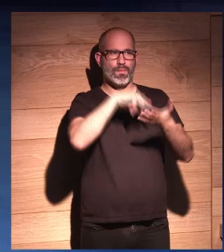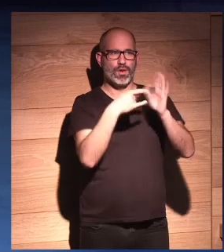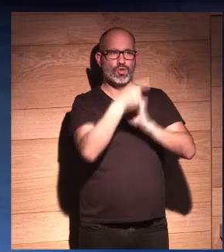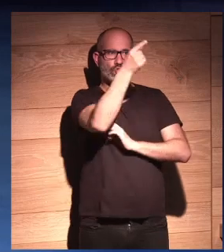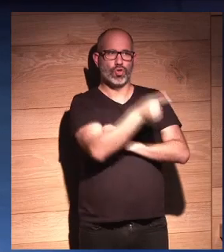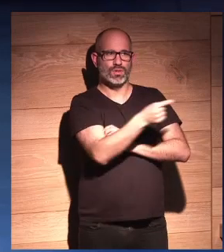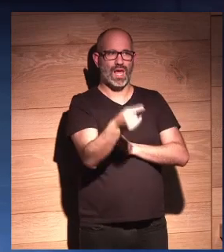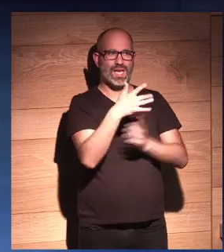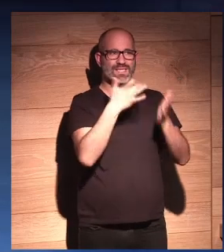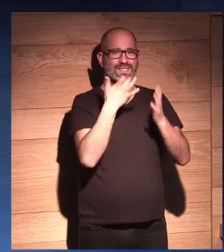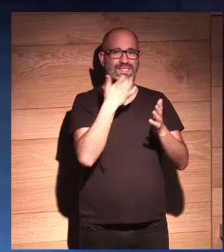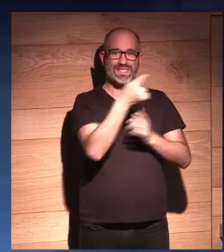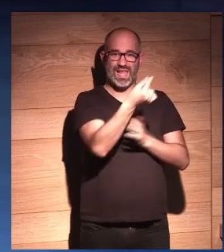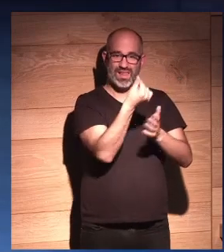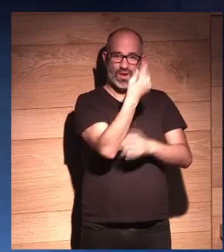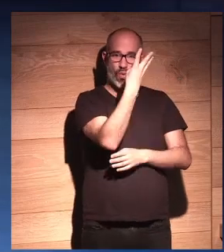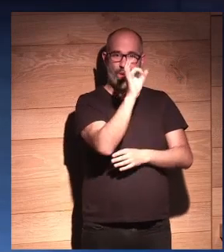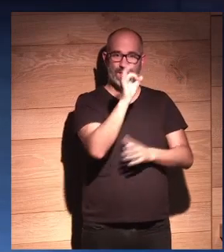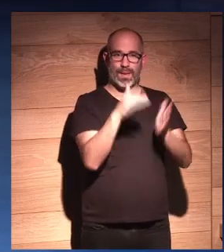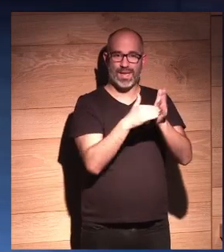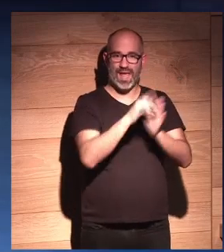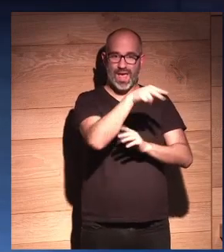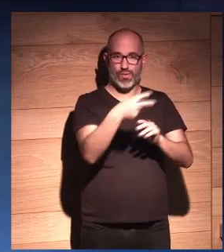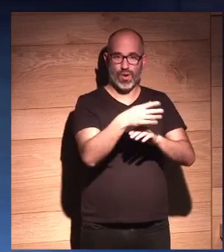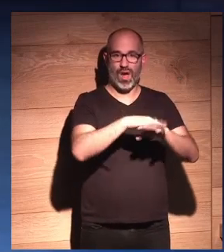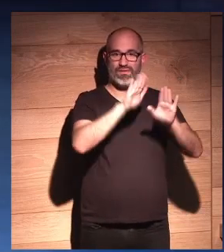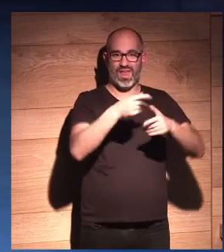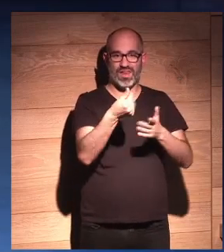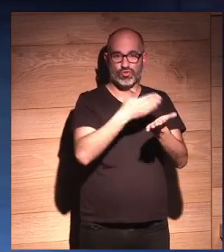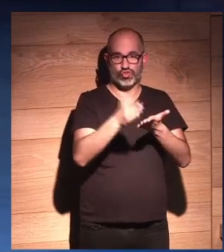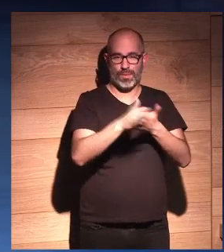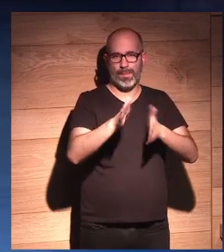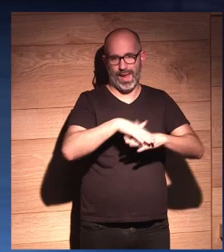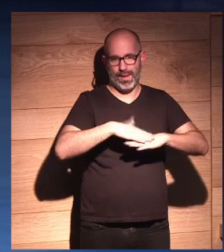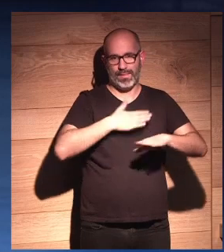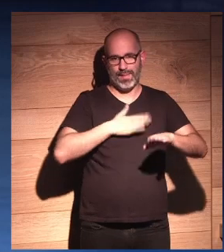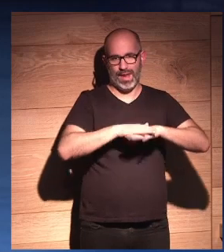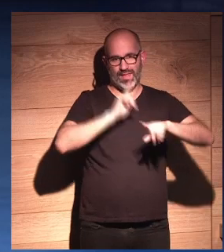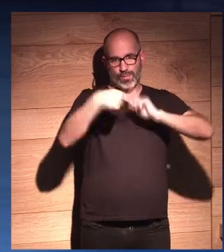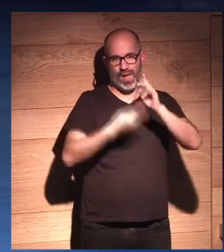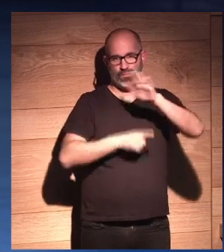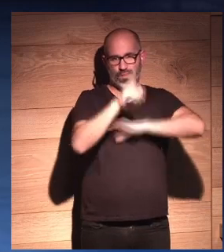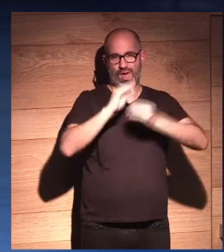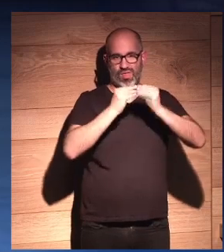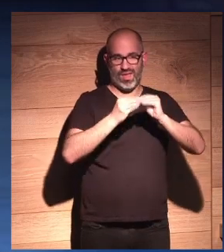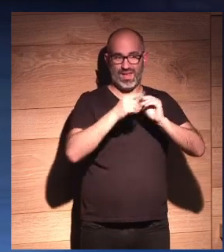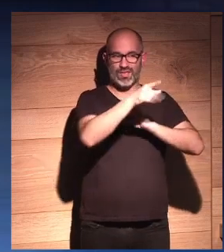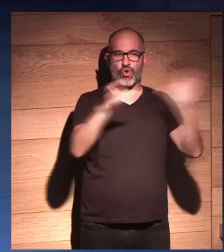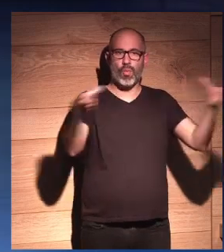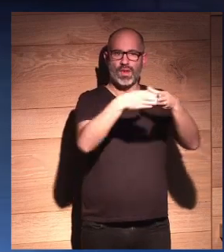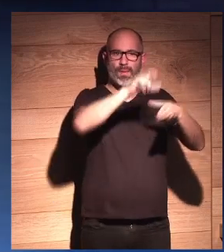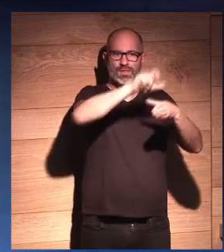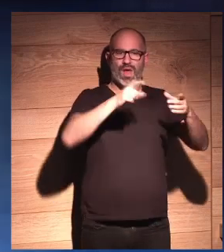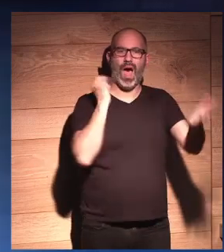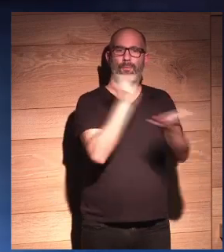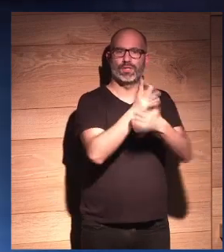en 40.000 euros, ese dinero sigue siendo para mí, para desarrollar ese proyecto. Entonces, fijaos qué potente es esa comunidad, que es una comunidad que apuesta por